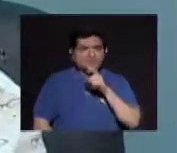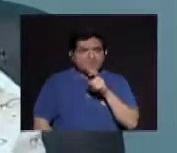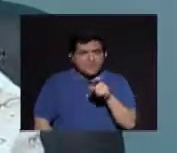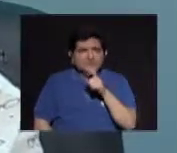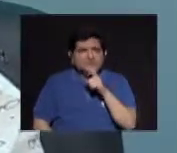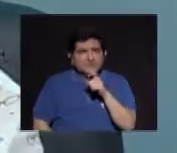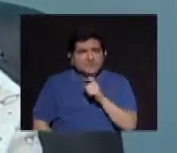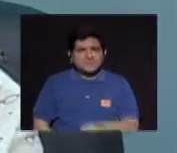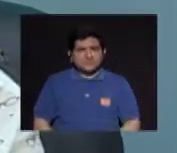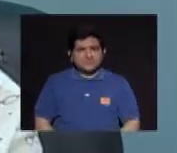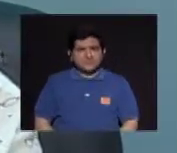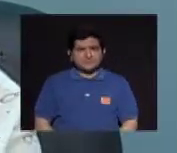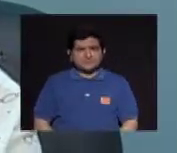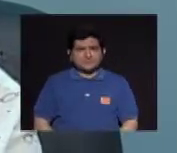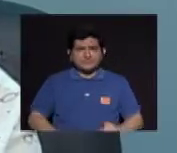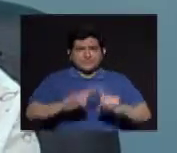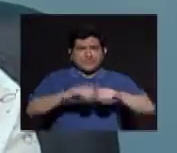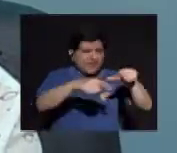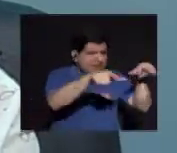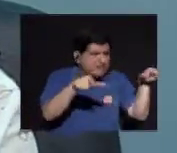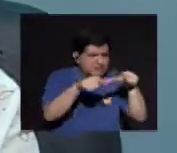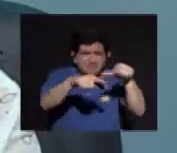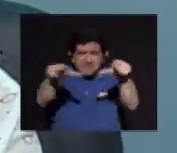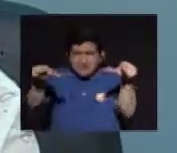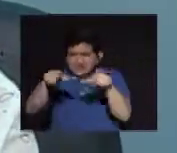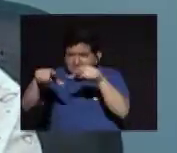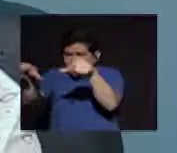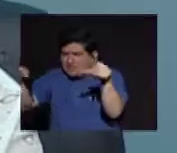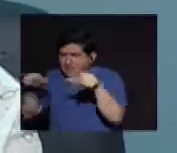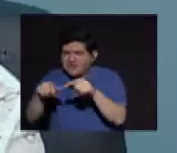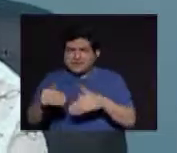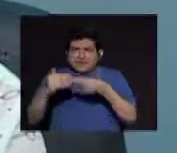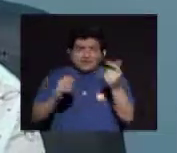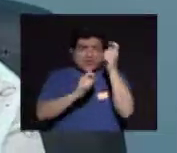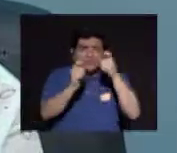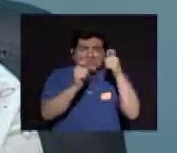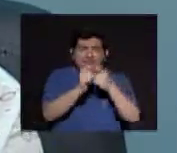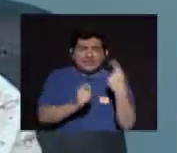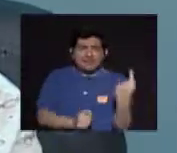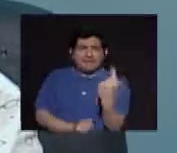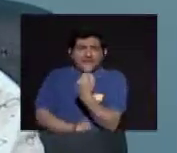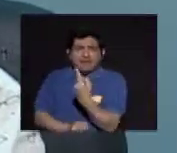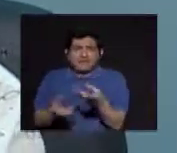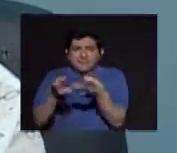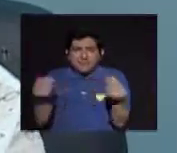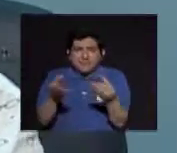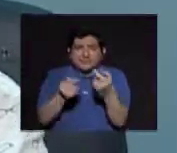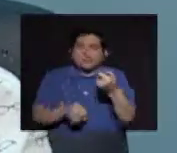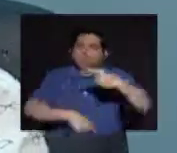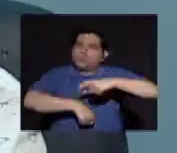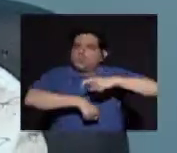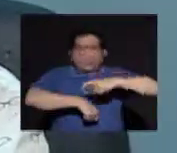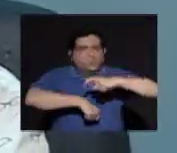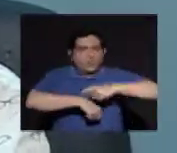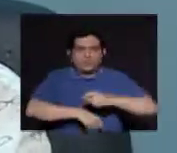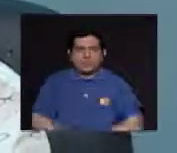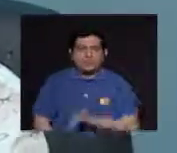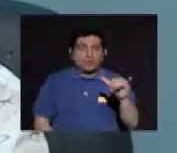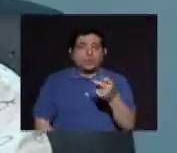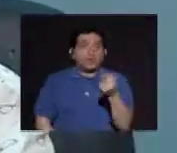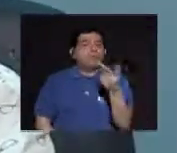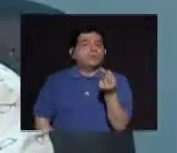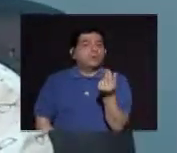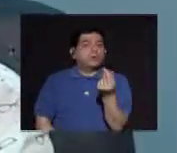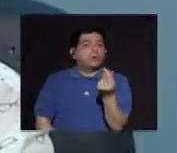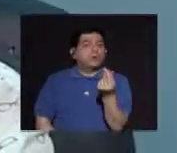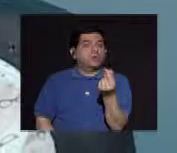Y eso fue difícil. O sea, fueron muchas locaciones también, muchas cosas como muy específicas que teníamos que resolver en poco tiempo y también